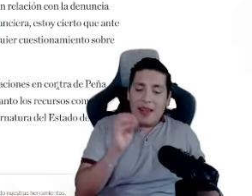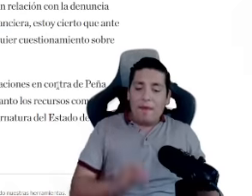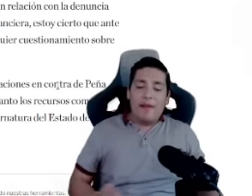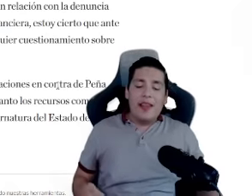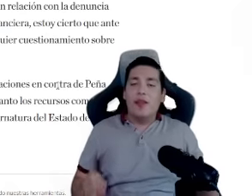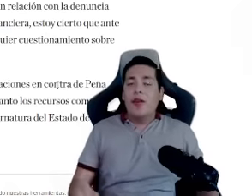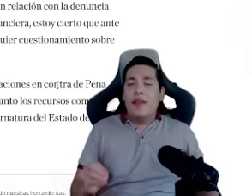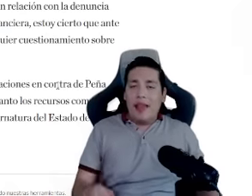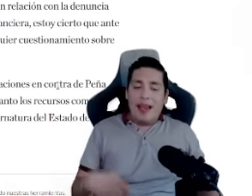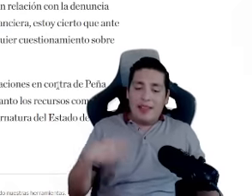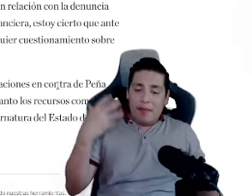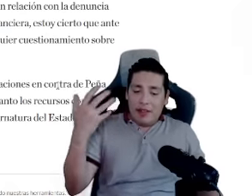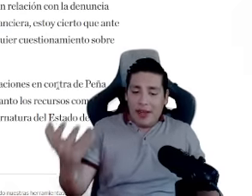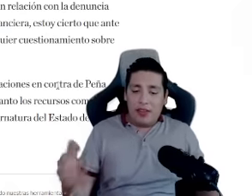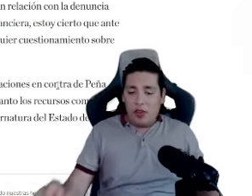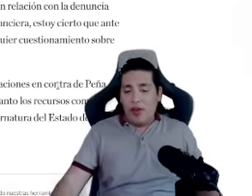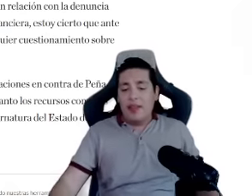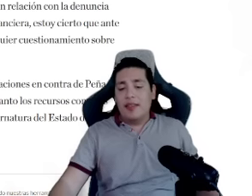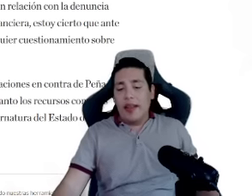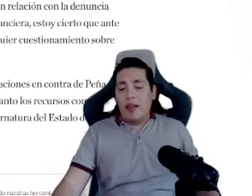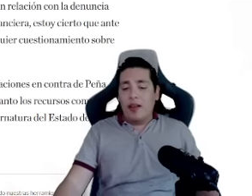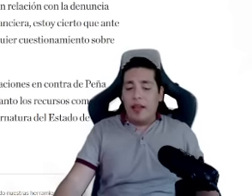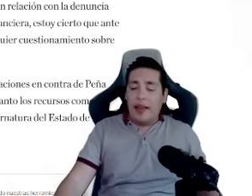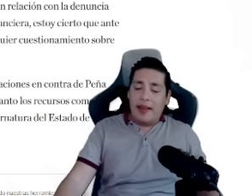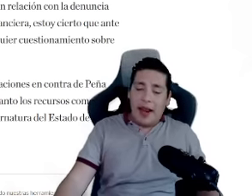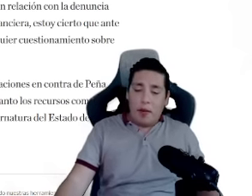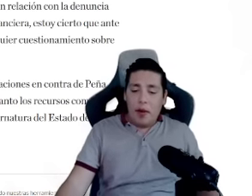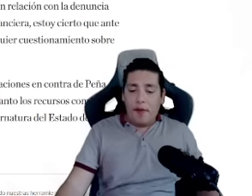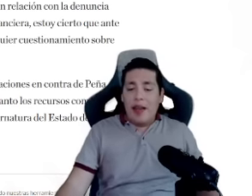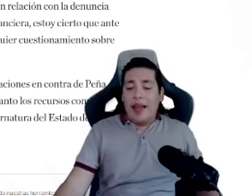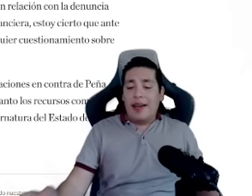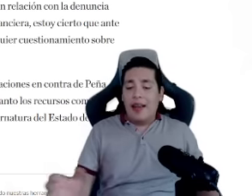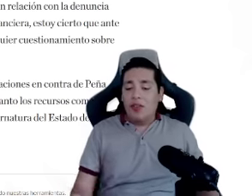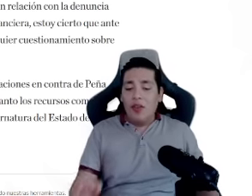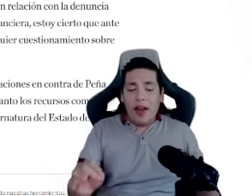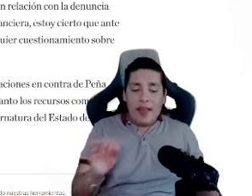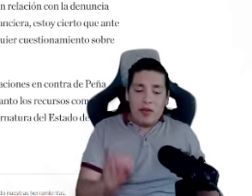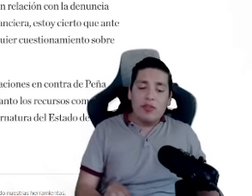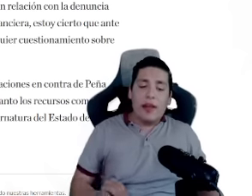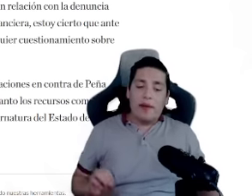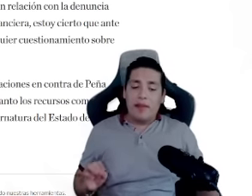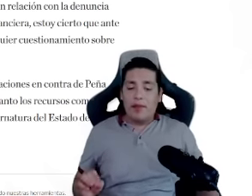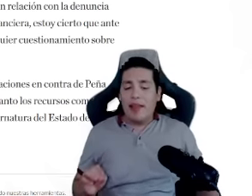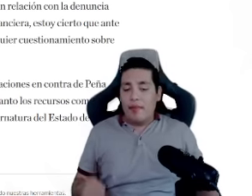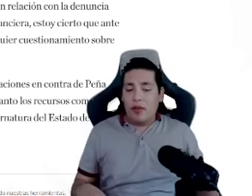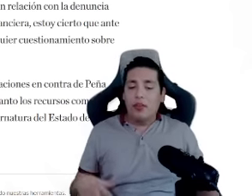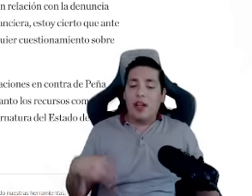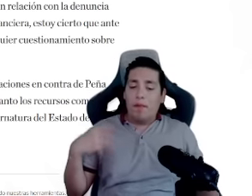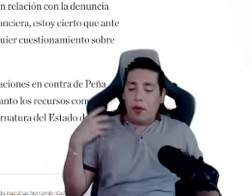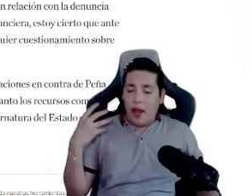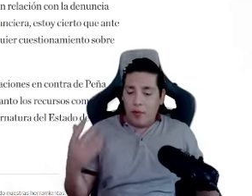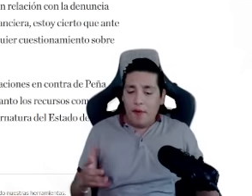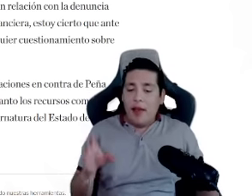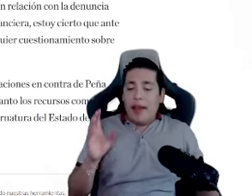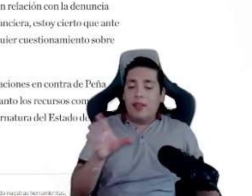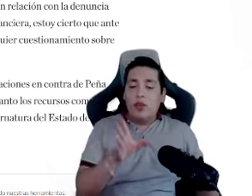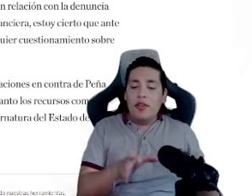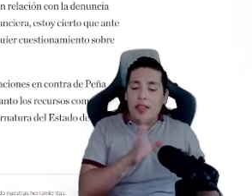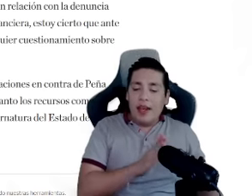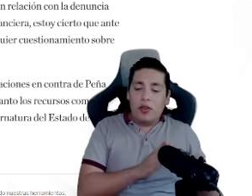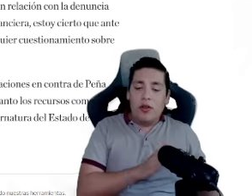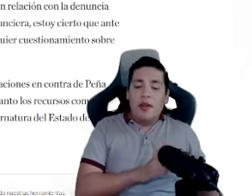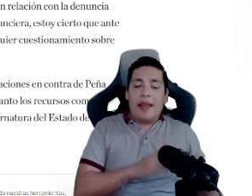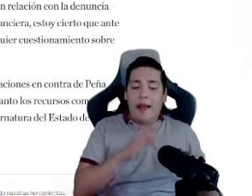se ya se ha defendido de las investigaciones en de la web en relación con la denuncia presentada en mi contra por la web